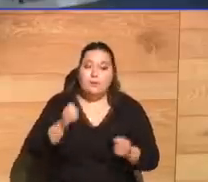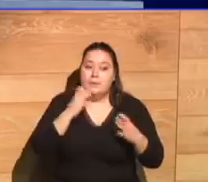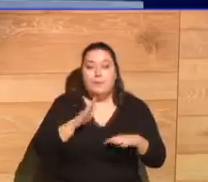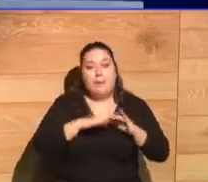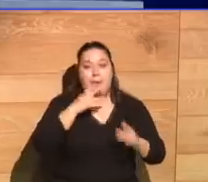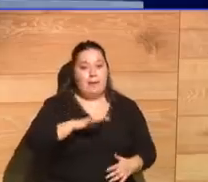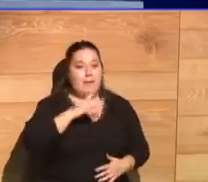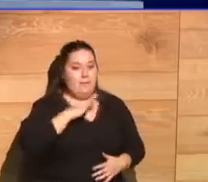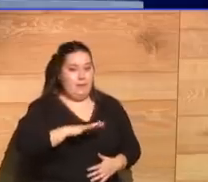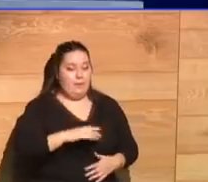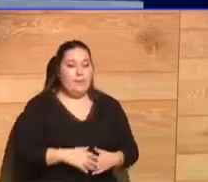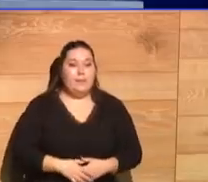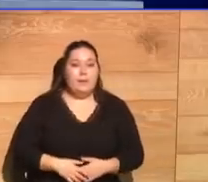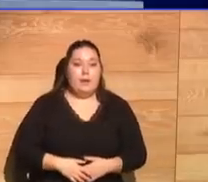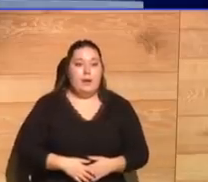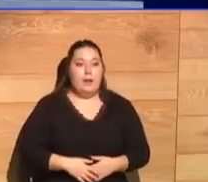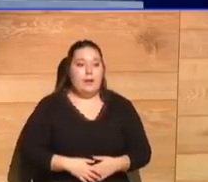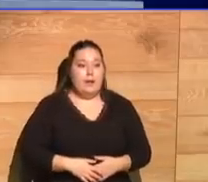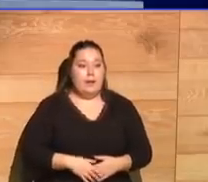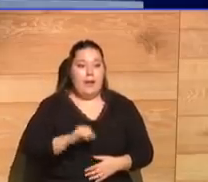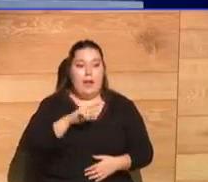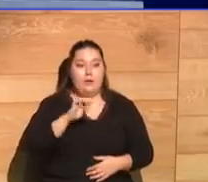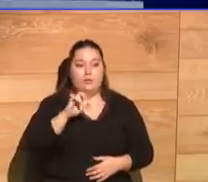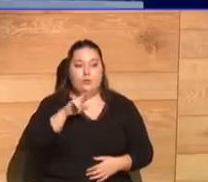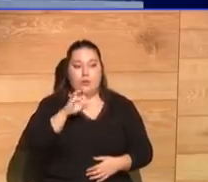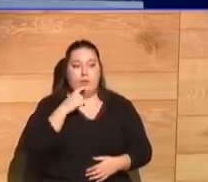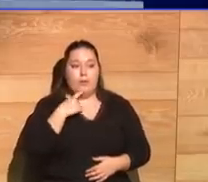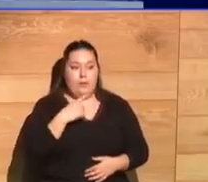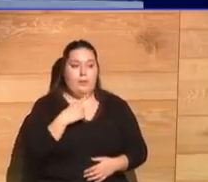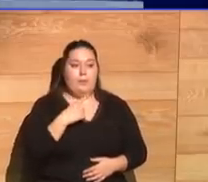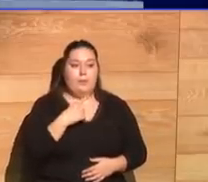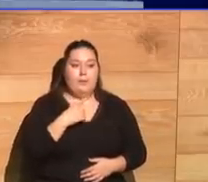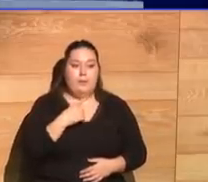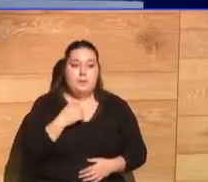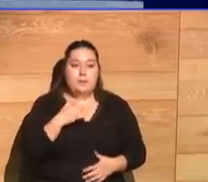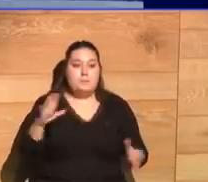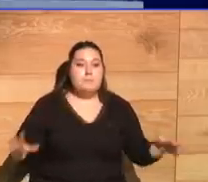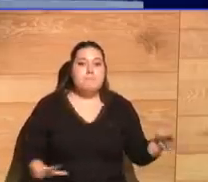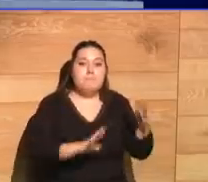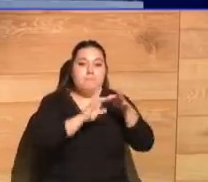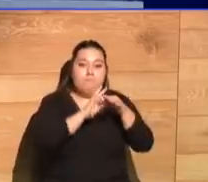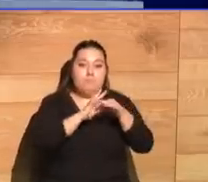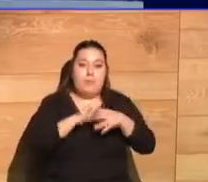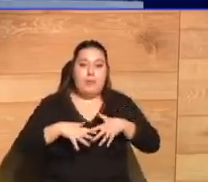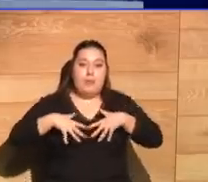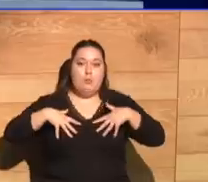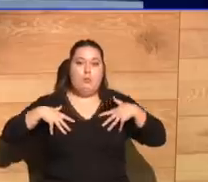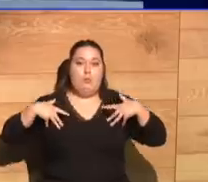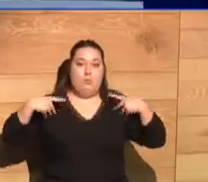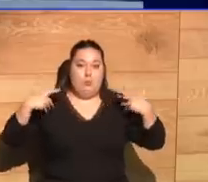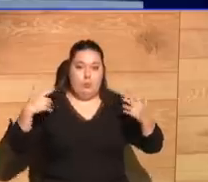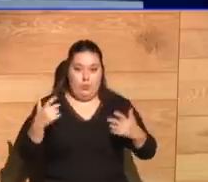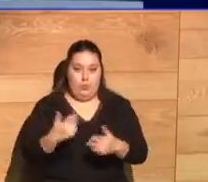pero lo que dice Arturo, que en realidad está muy bien tirado, tiene que ver con el manejo de las emociones más allá de la